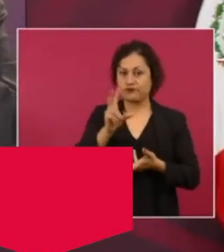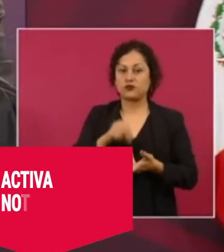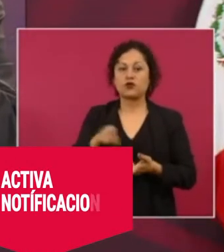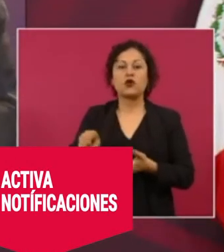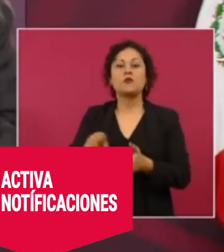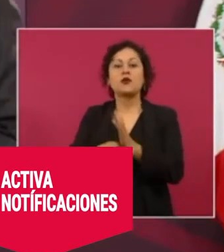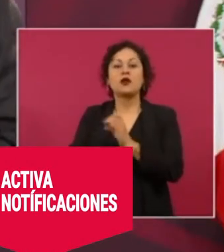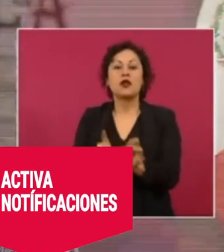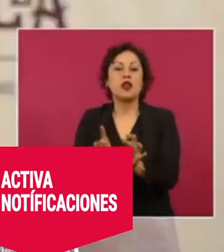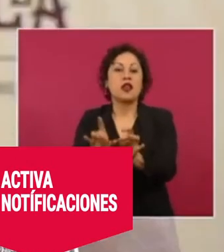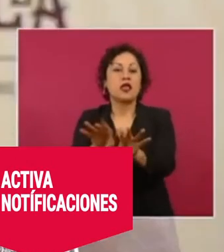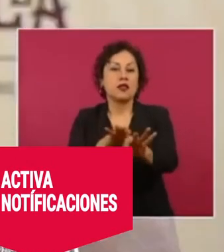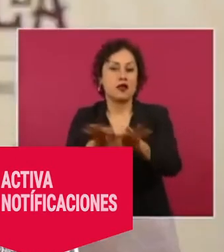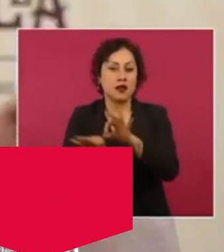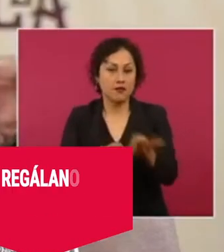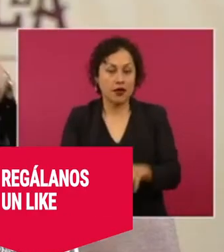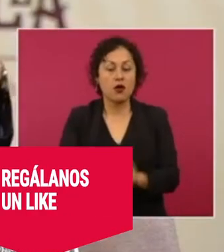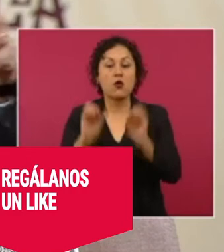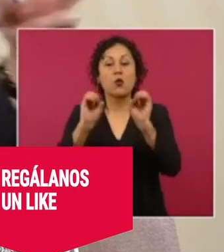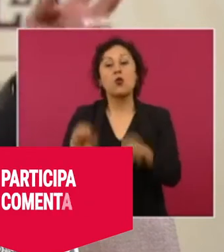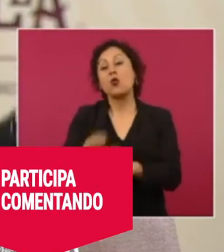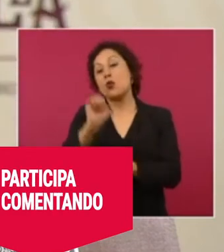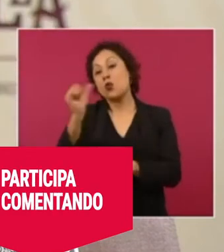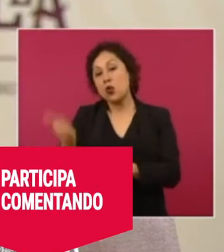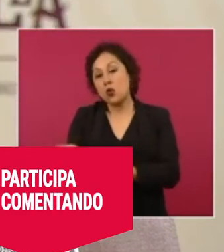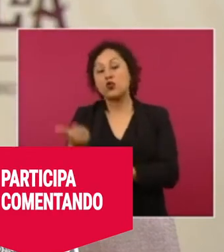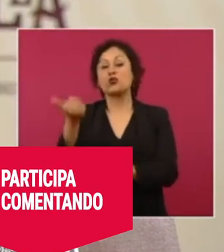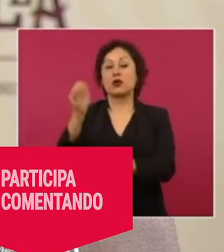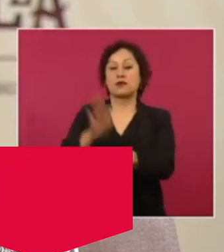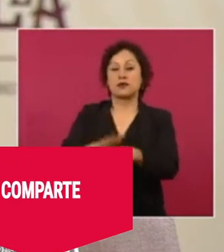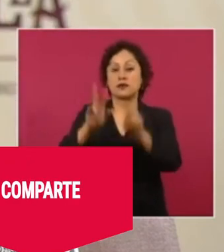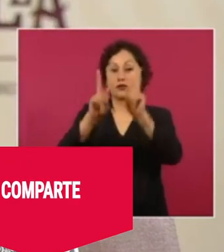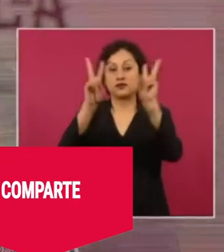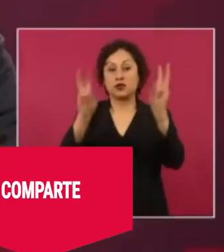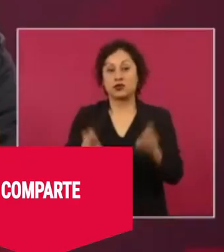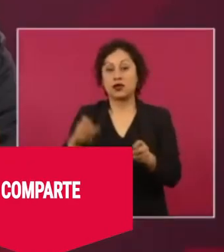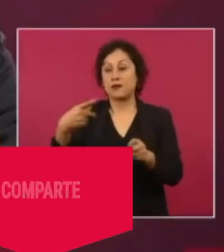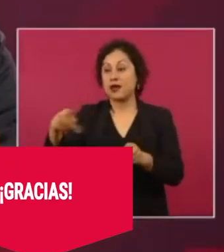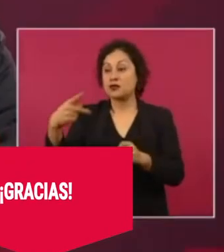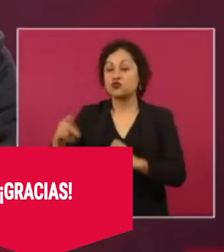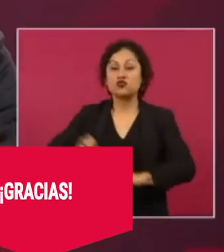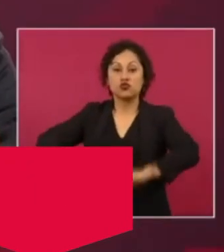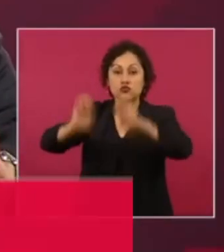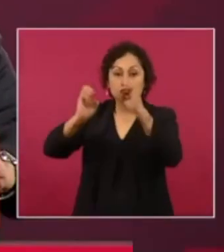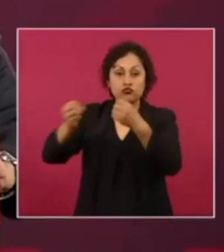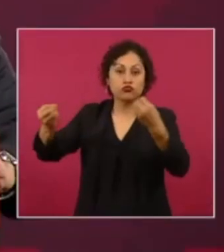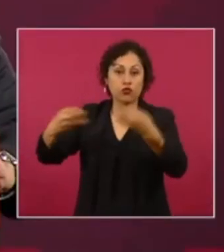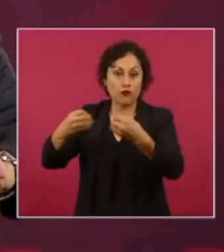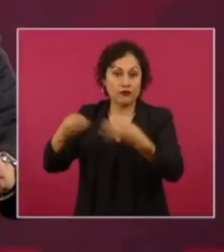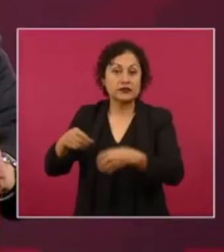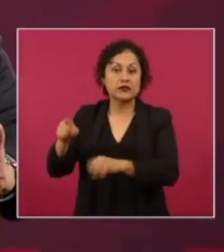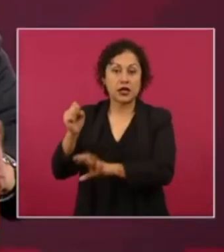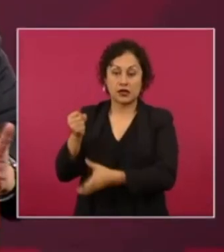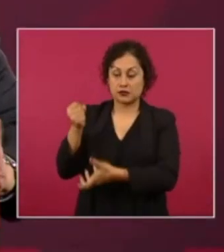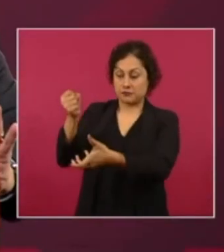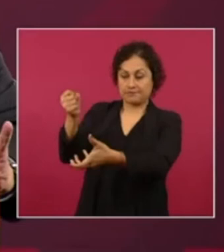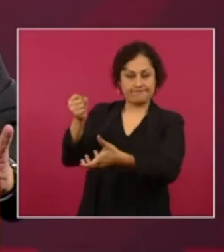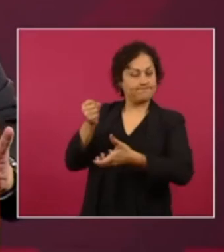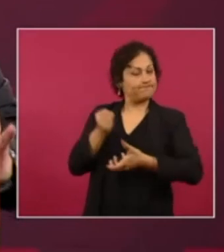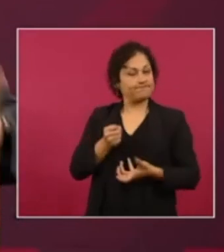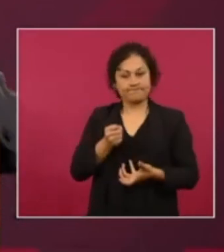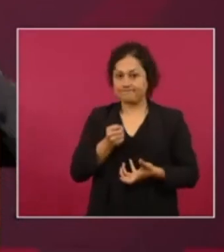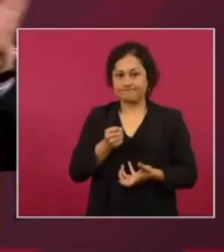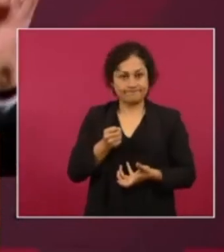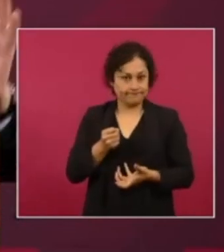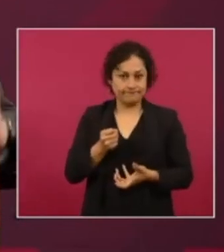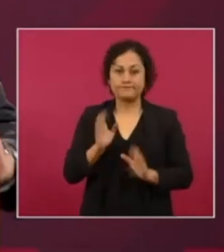juntas locales y distritales, quienes 365 días gozan de becas sustantivas, incluso